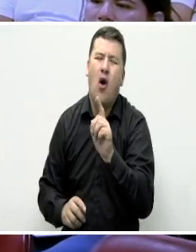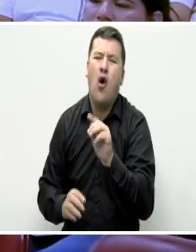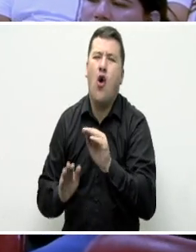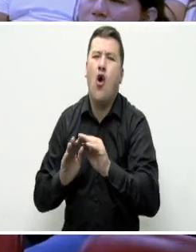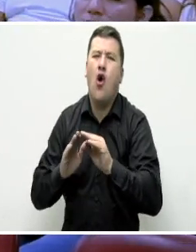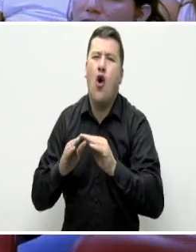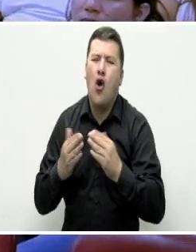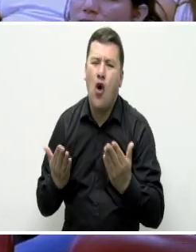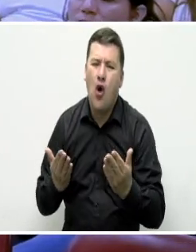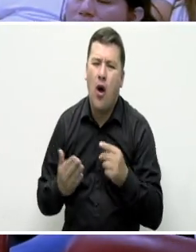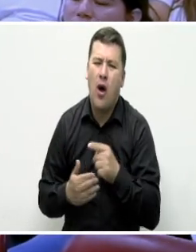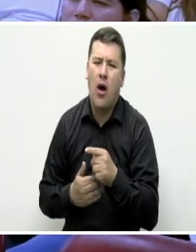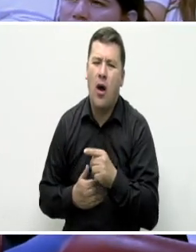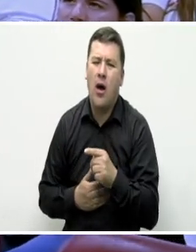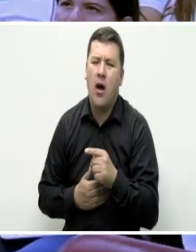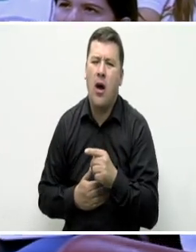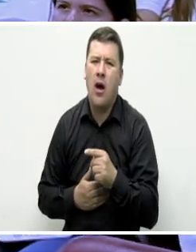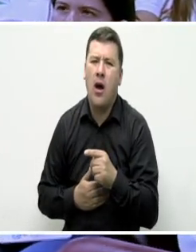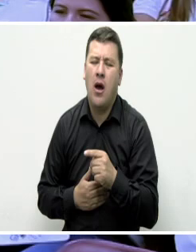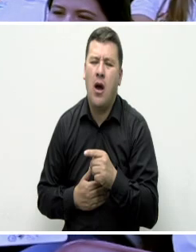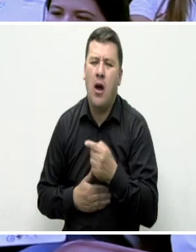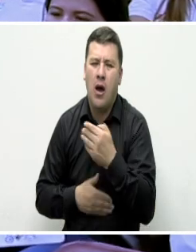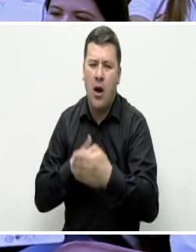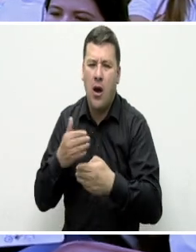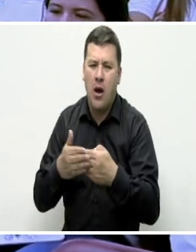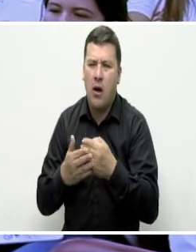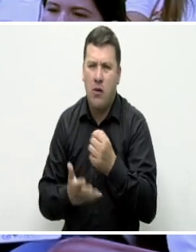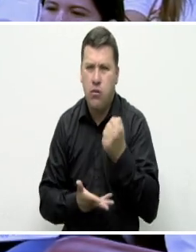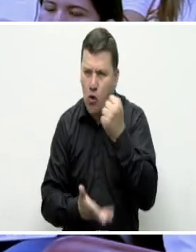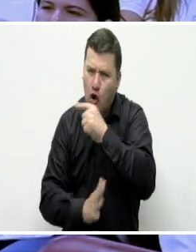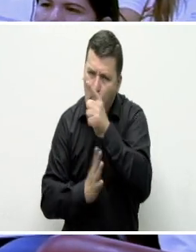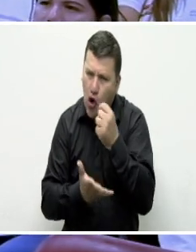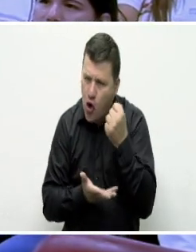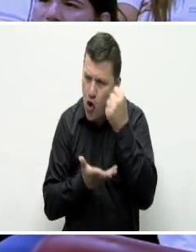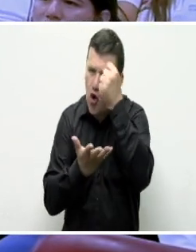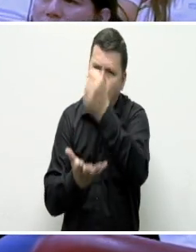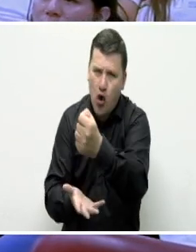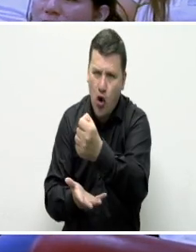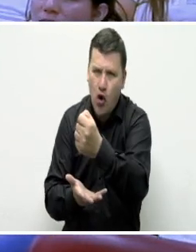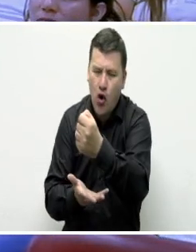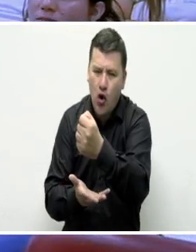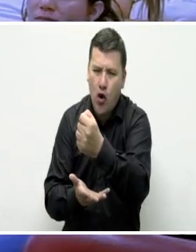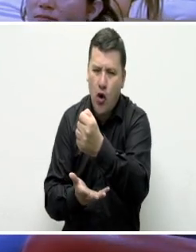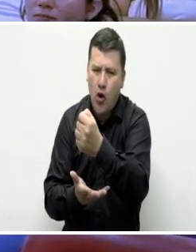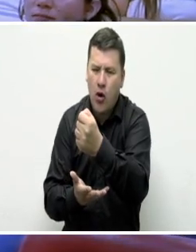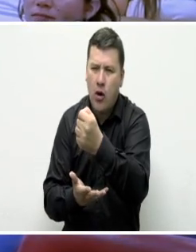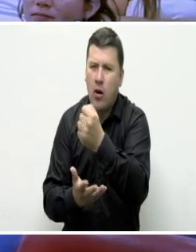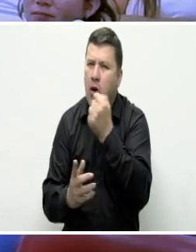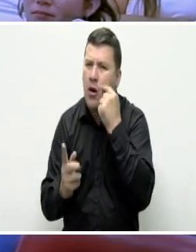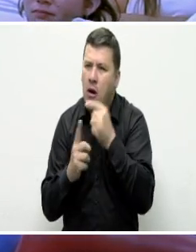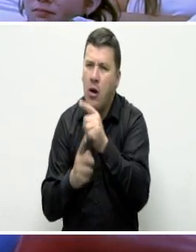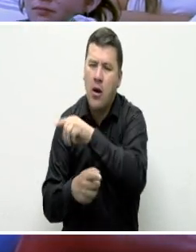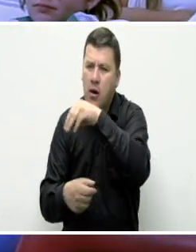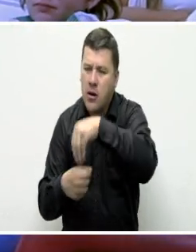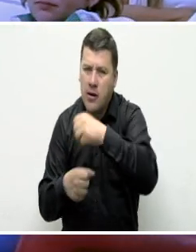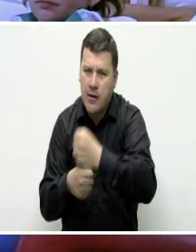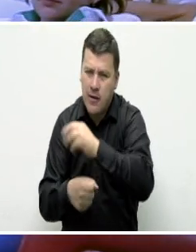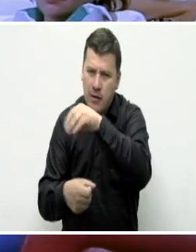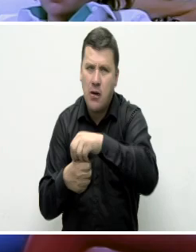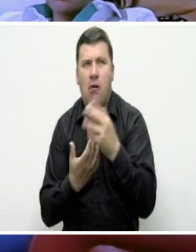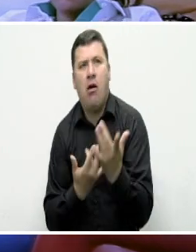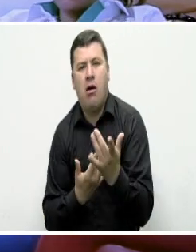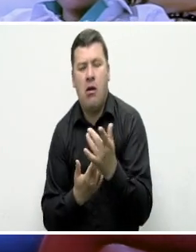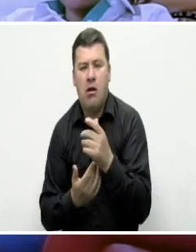no se disponen, digamos, no se han dispuesto los recursos necesarios en los municipios donde ya prácticamente los